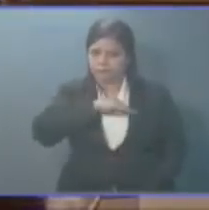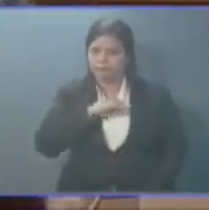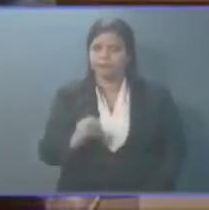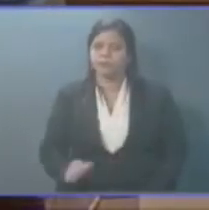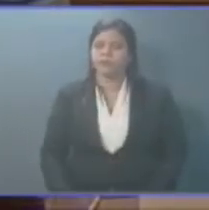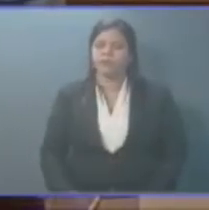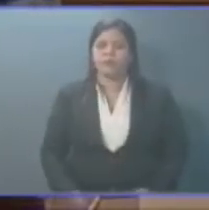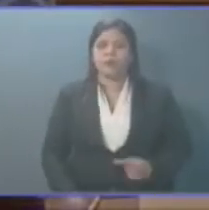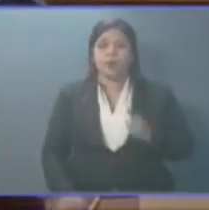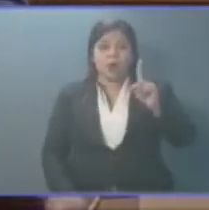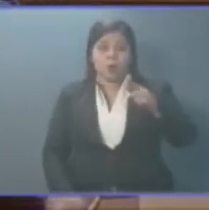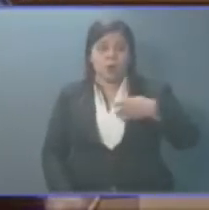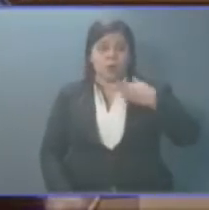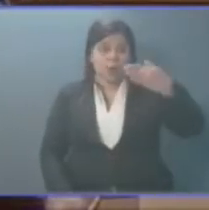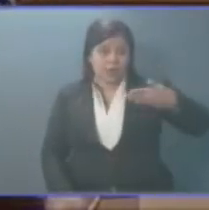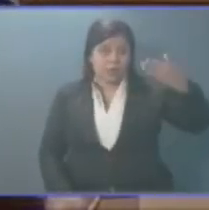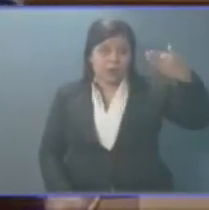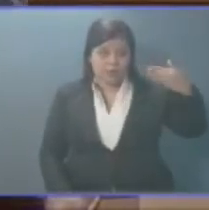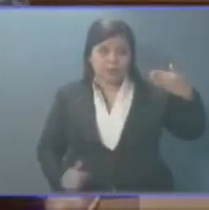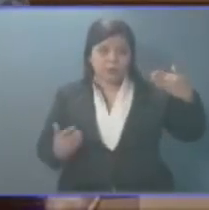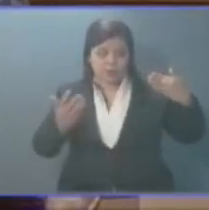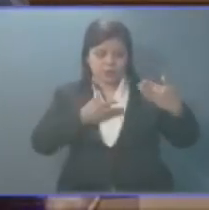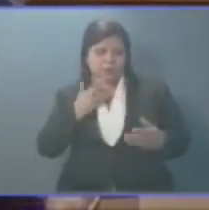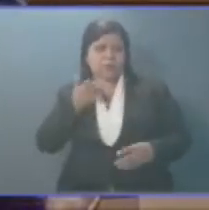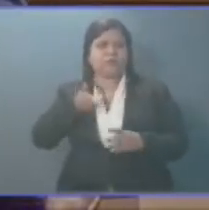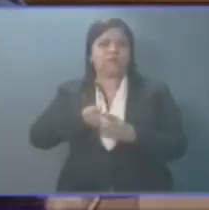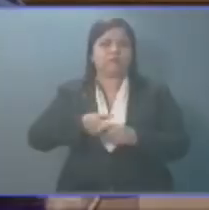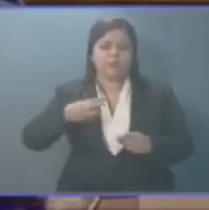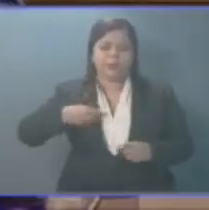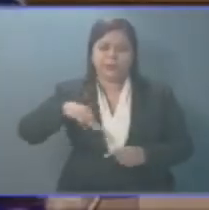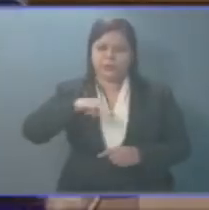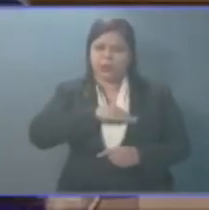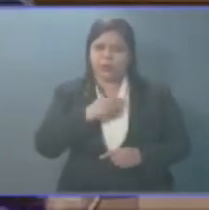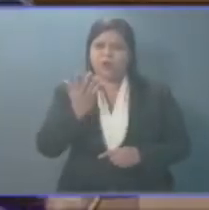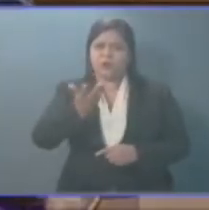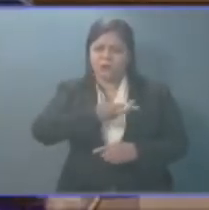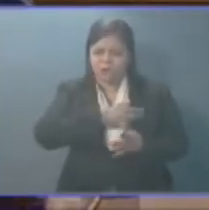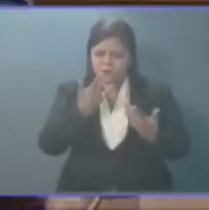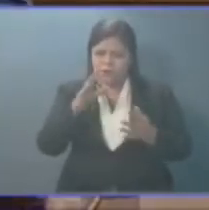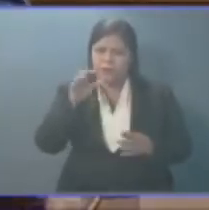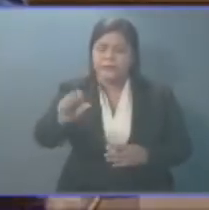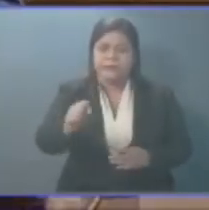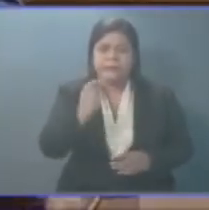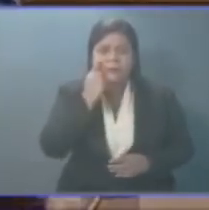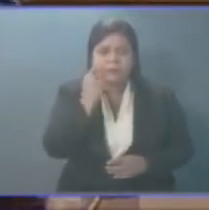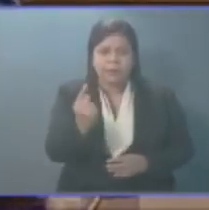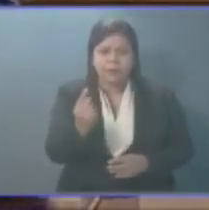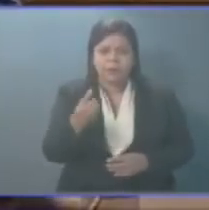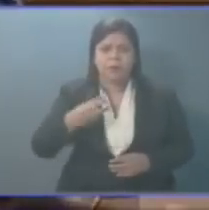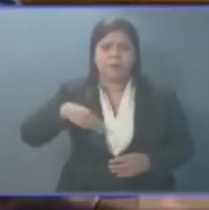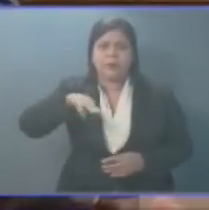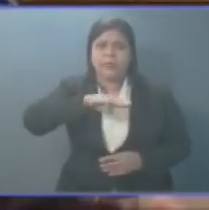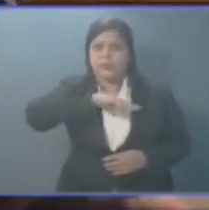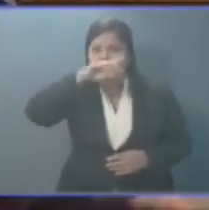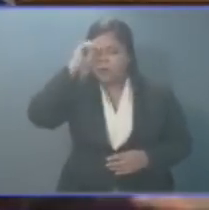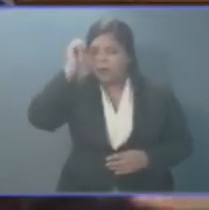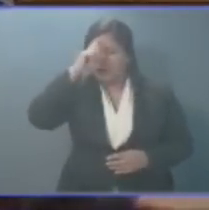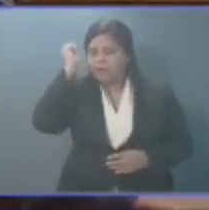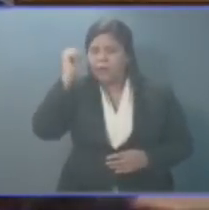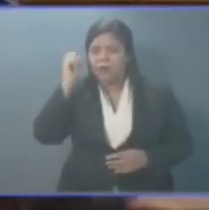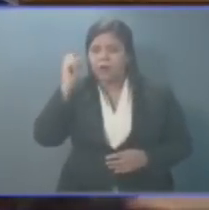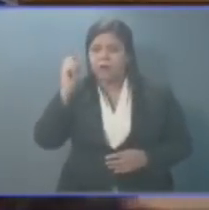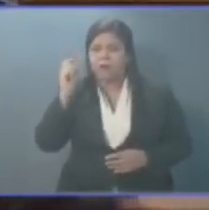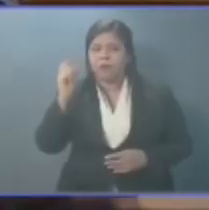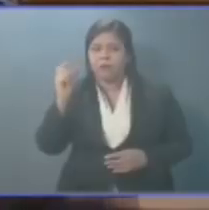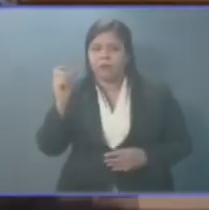Hace un año llegamos al Ministerio de Trabajo y encontramos lo que era un secreto a voces. Un Ministerio de Trabajo en función